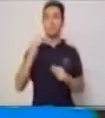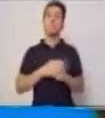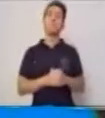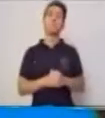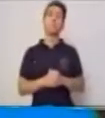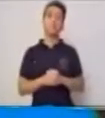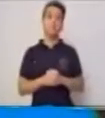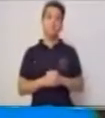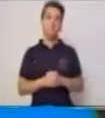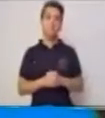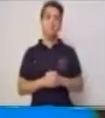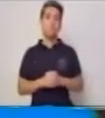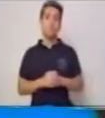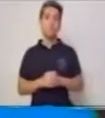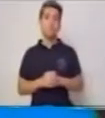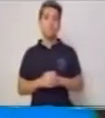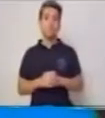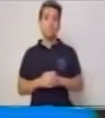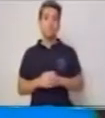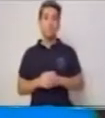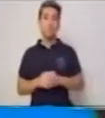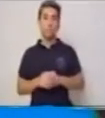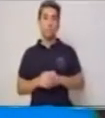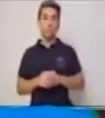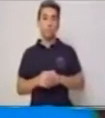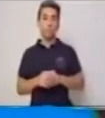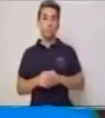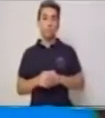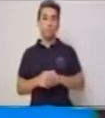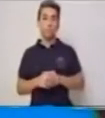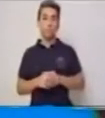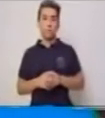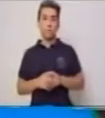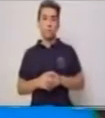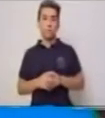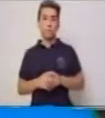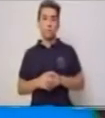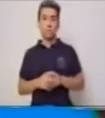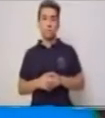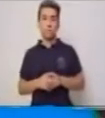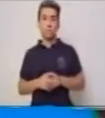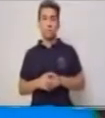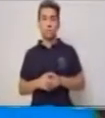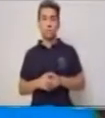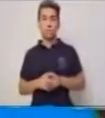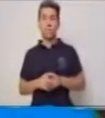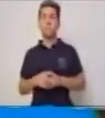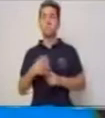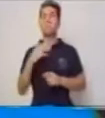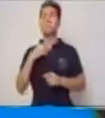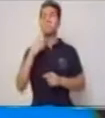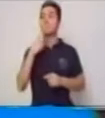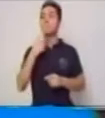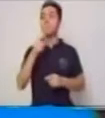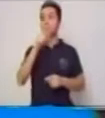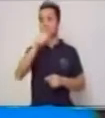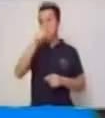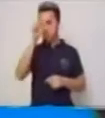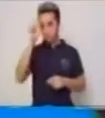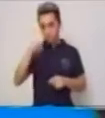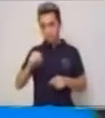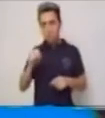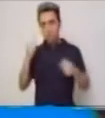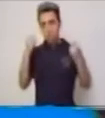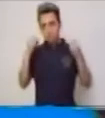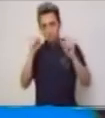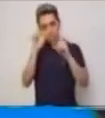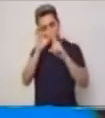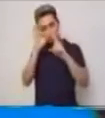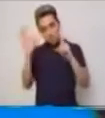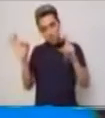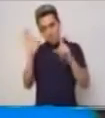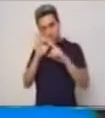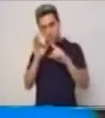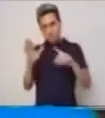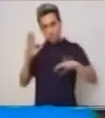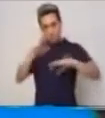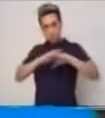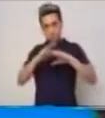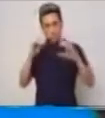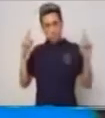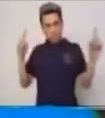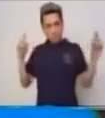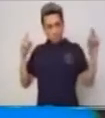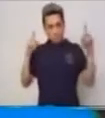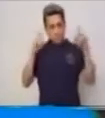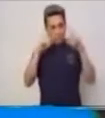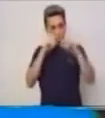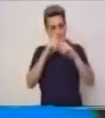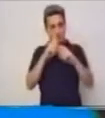Este ejemplo es un poquito más largo. Lo que les decía, ya deben empezar a construir sus oraciones más complicadas.